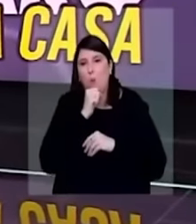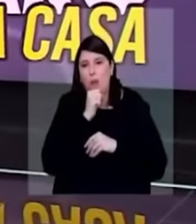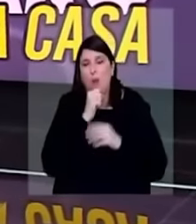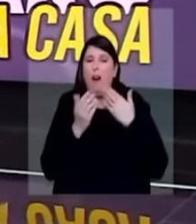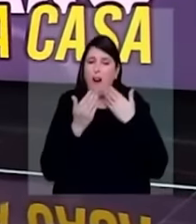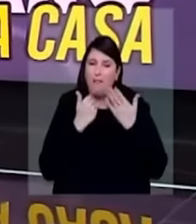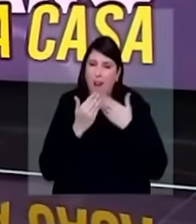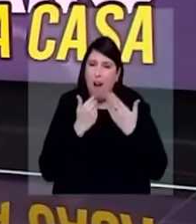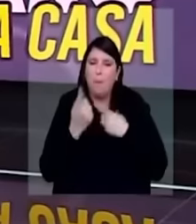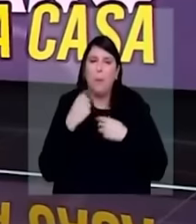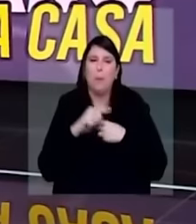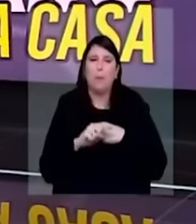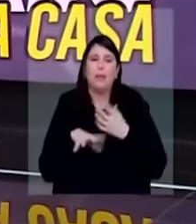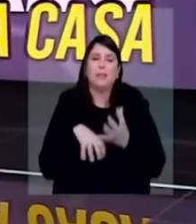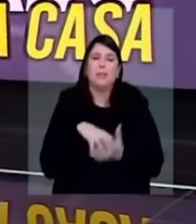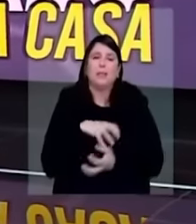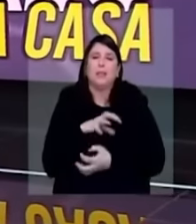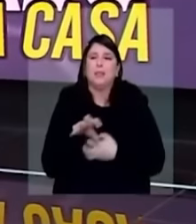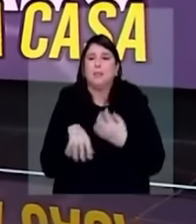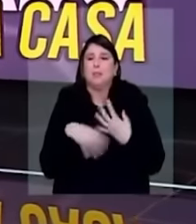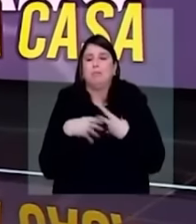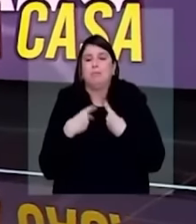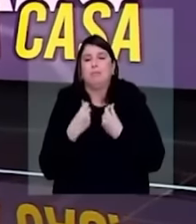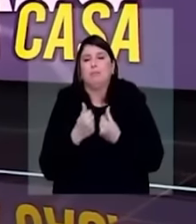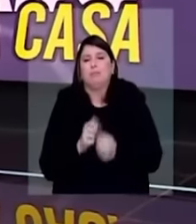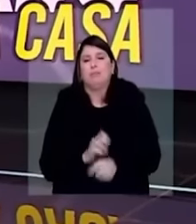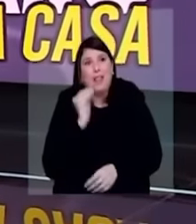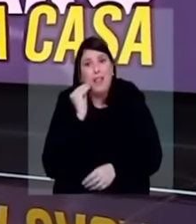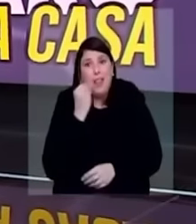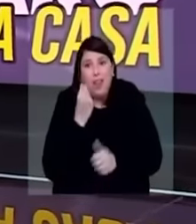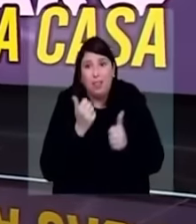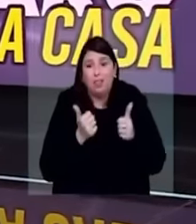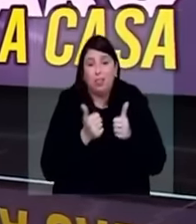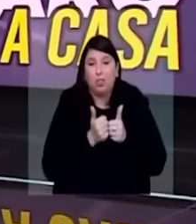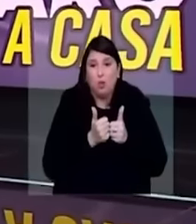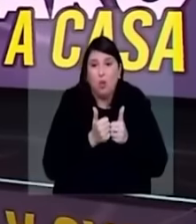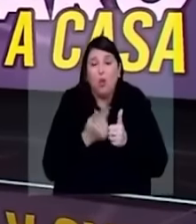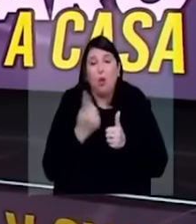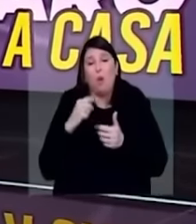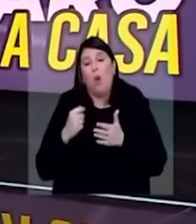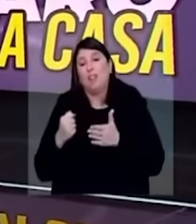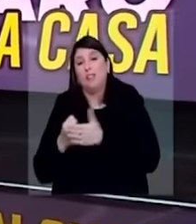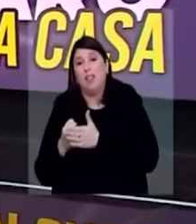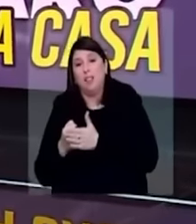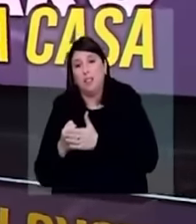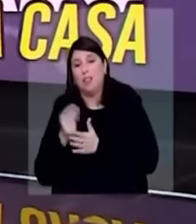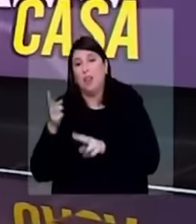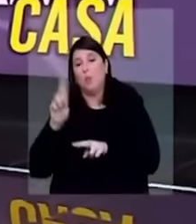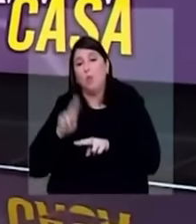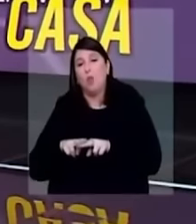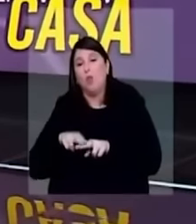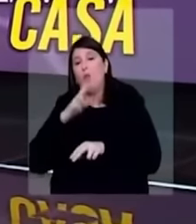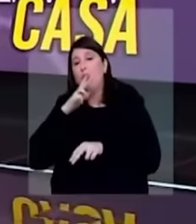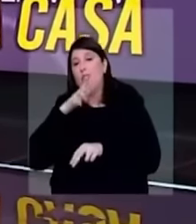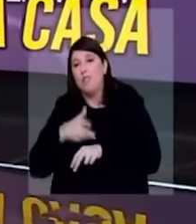es muy intensa por todo lo que implica tener a su nieto con ellos luego del accidente en el cual murieron su hijo, nuera y